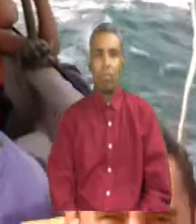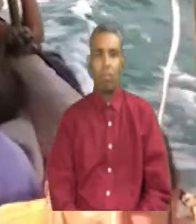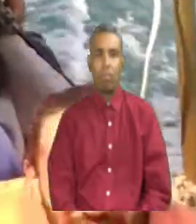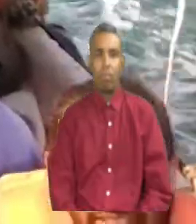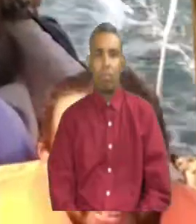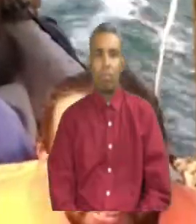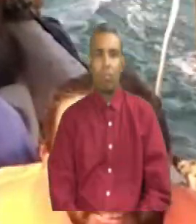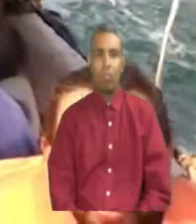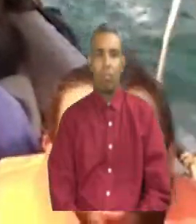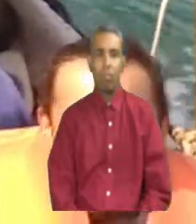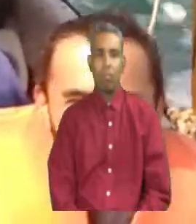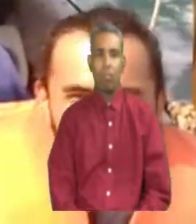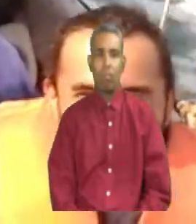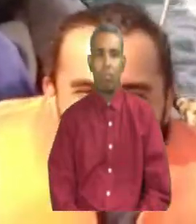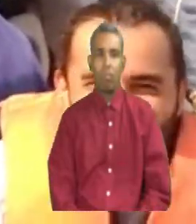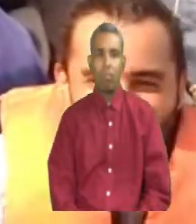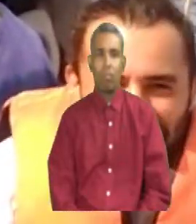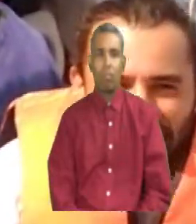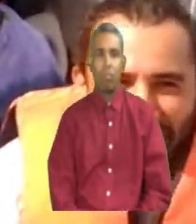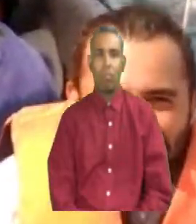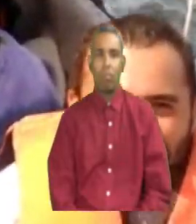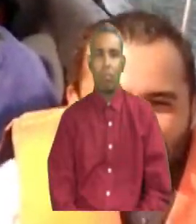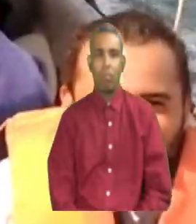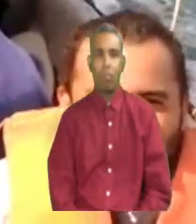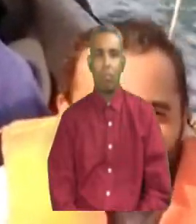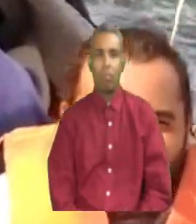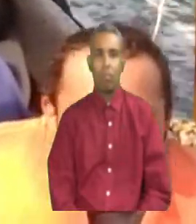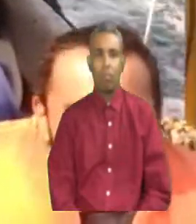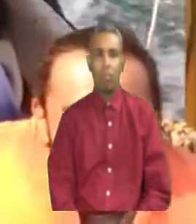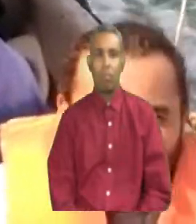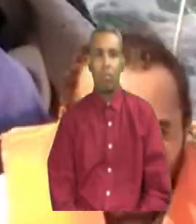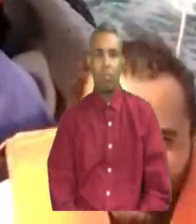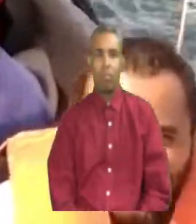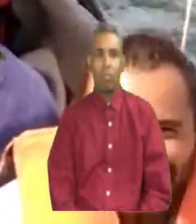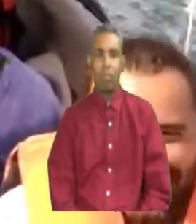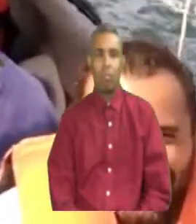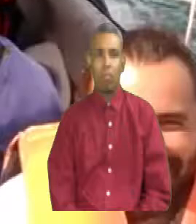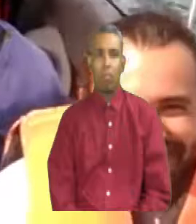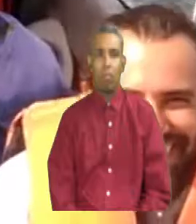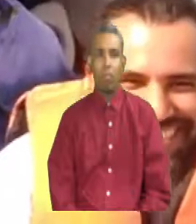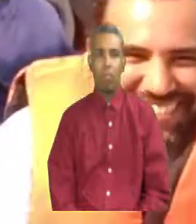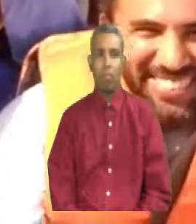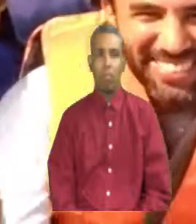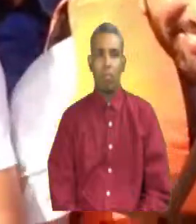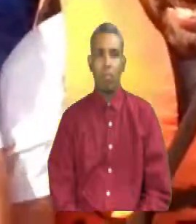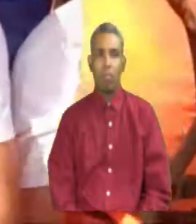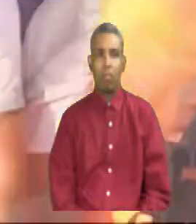Con Proyecto Sur. ¡Vive las vacaciones de otra manera!